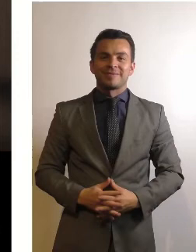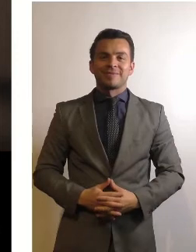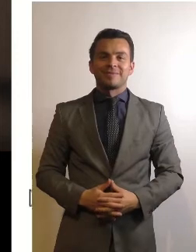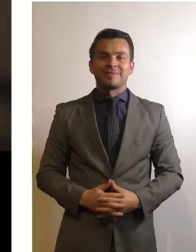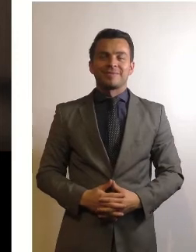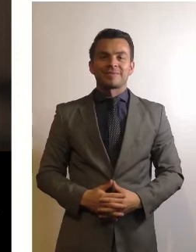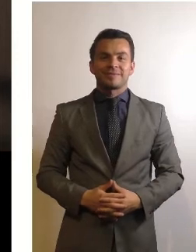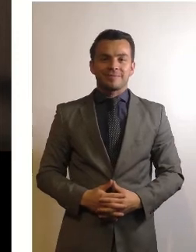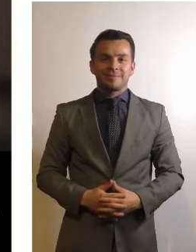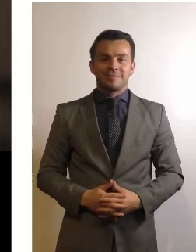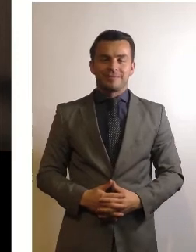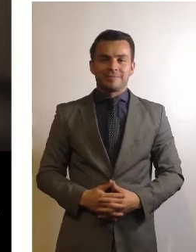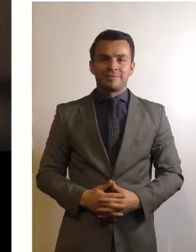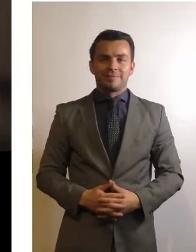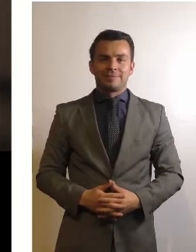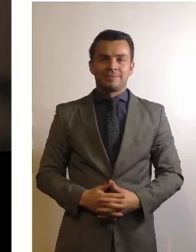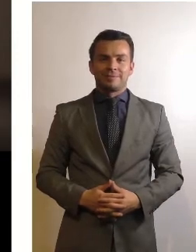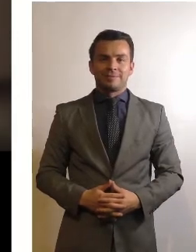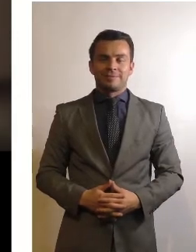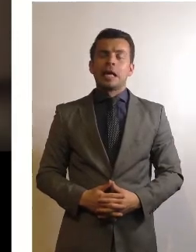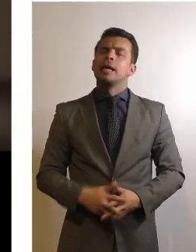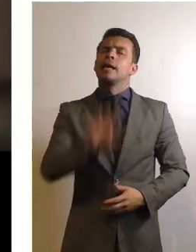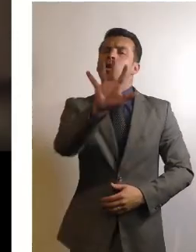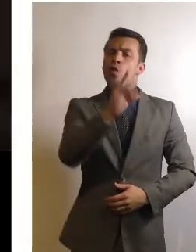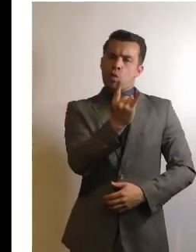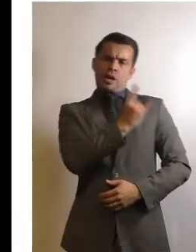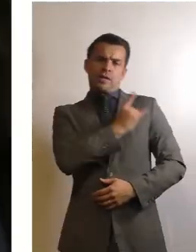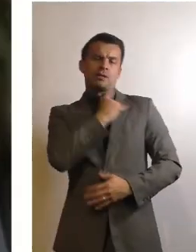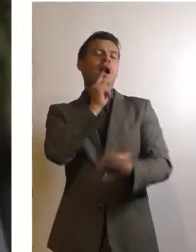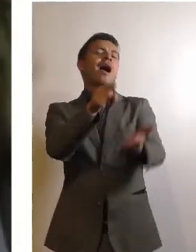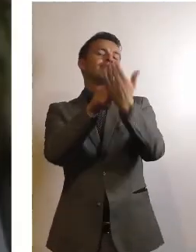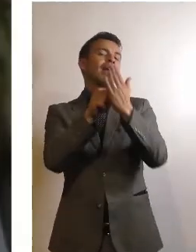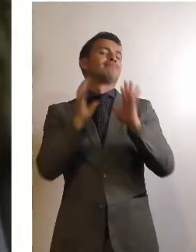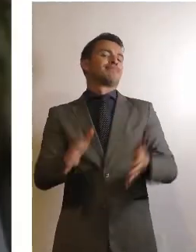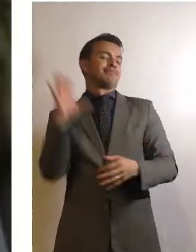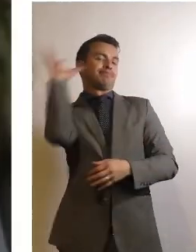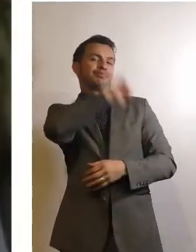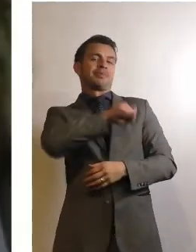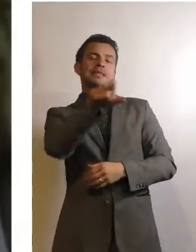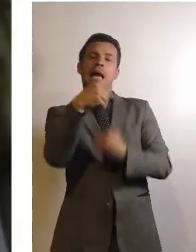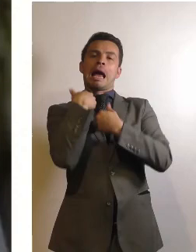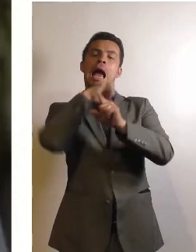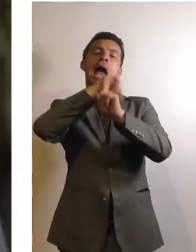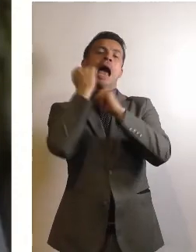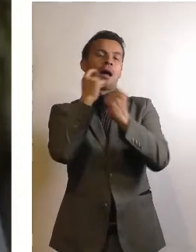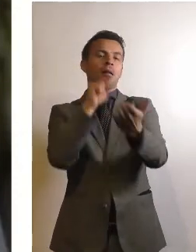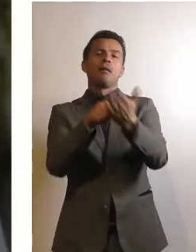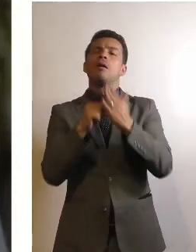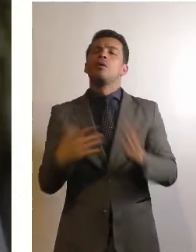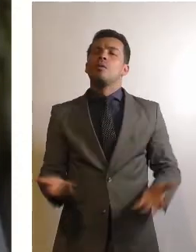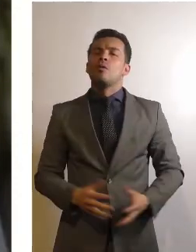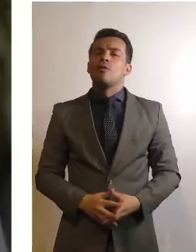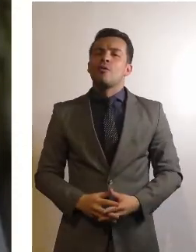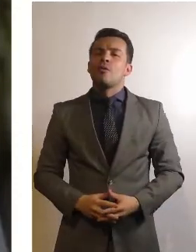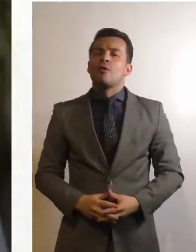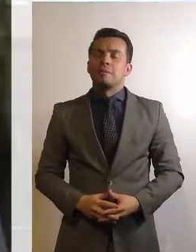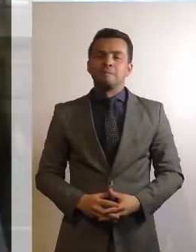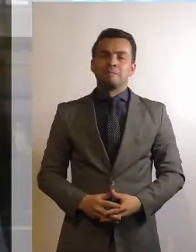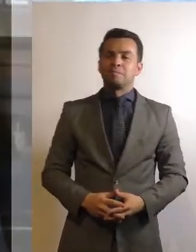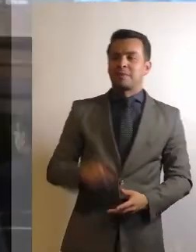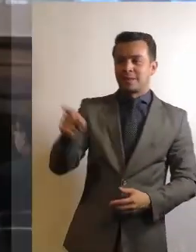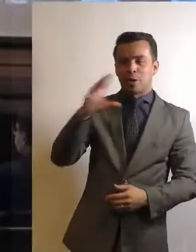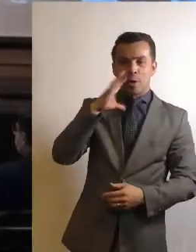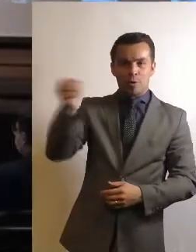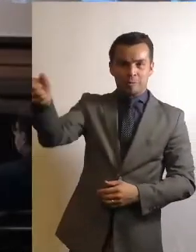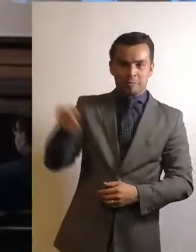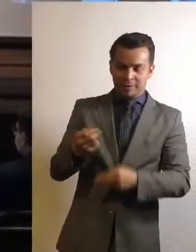¿Cómo se determina la responsabilidad social en la Universidad del Bosque? Invitamos a responder esta pregunta a Andrés Gómez, gerente de Innovación